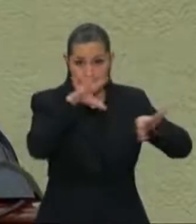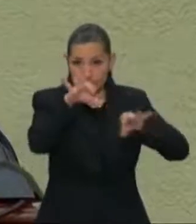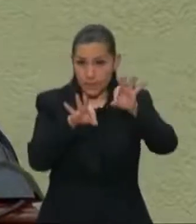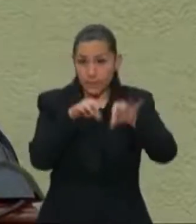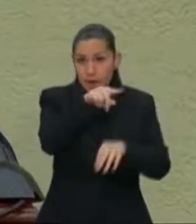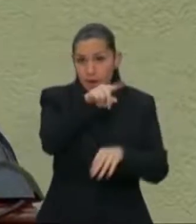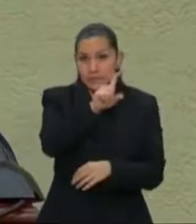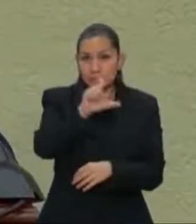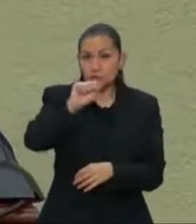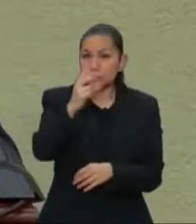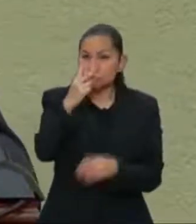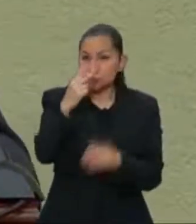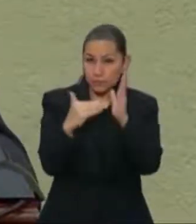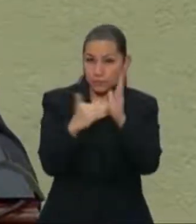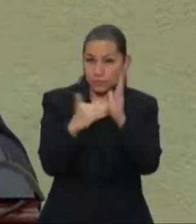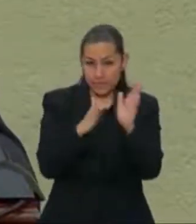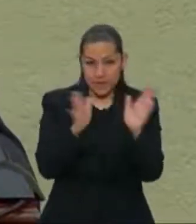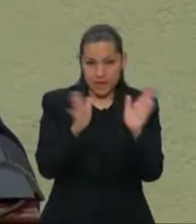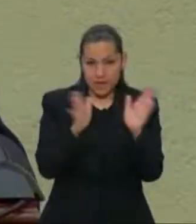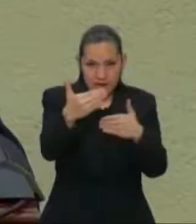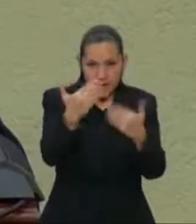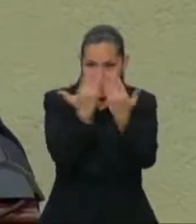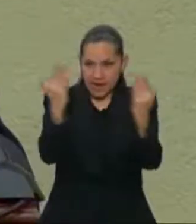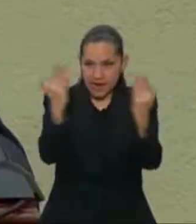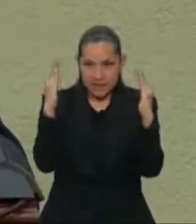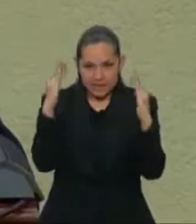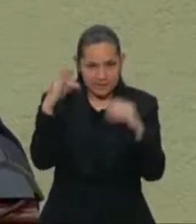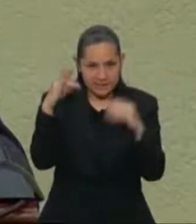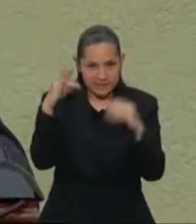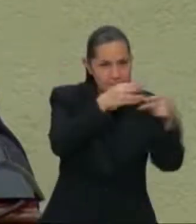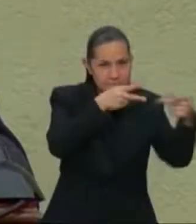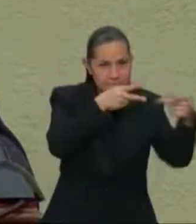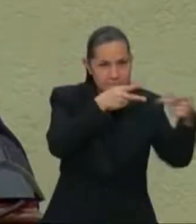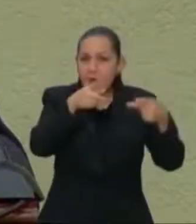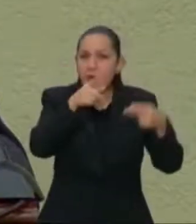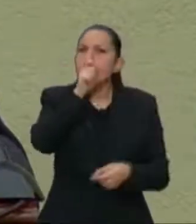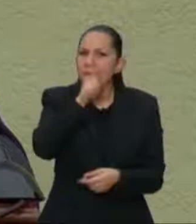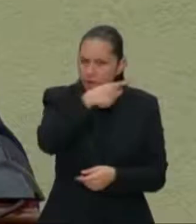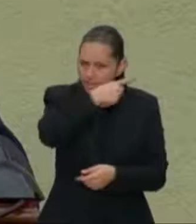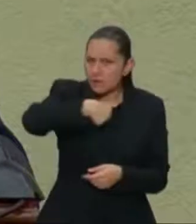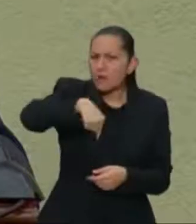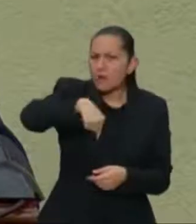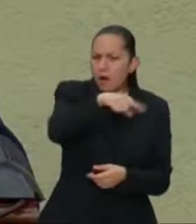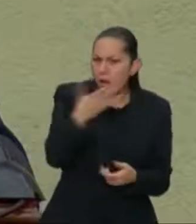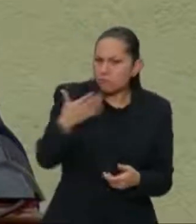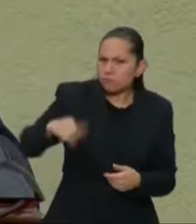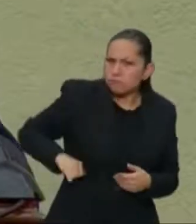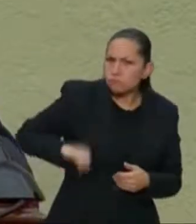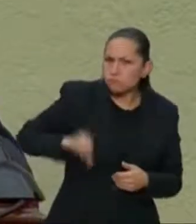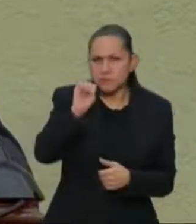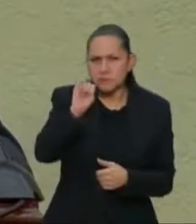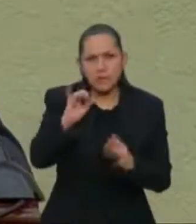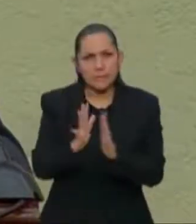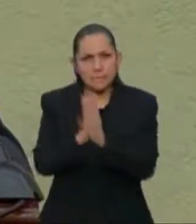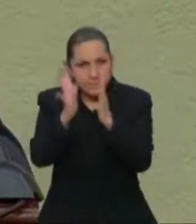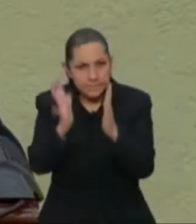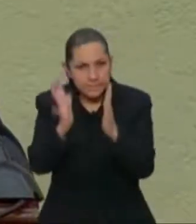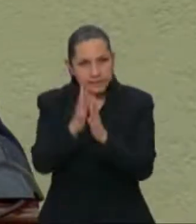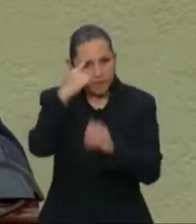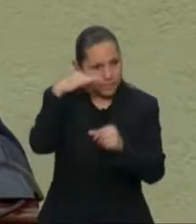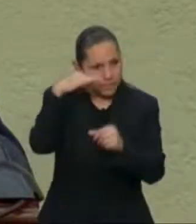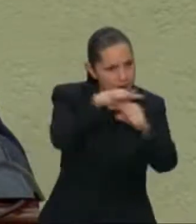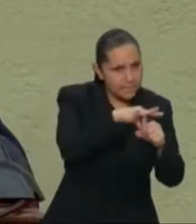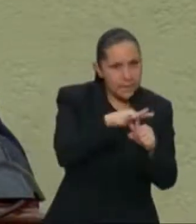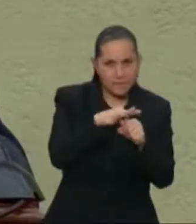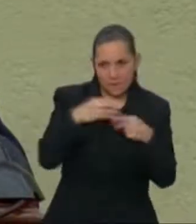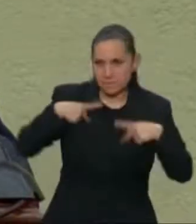casillas se refleja también en el interés por participar en la jornada electoral y en la creciente confianza de la ciudadanía a la labor del ine